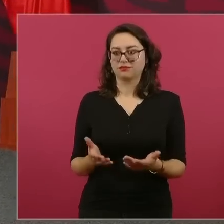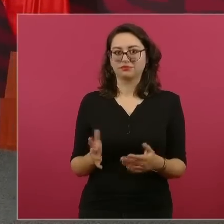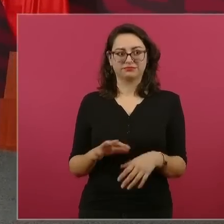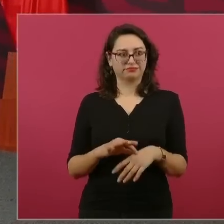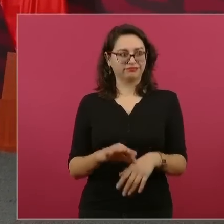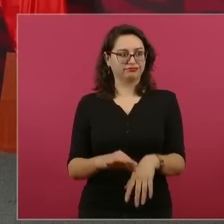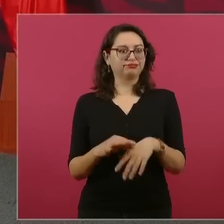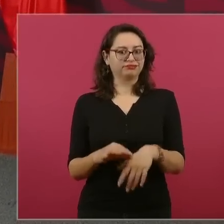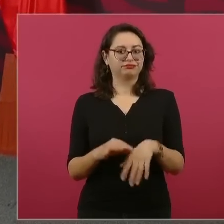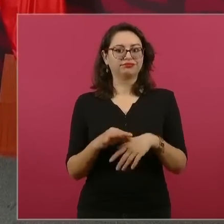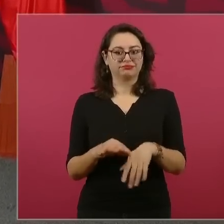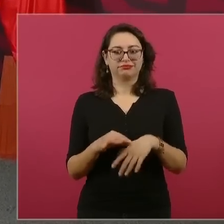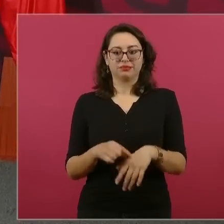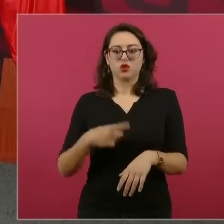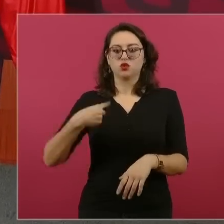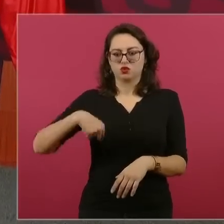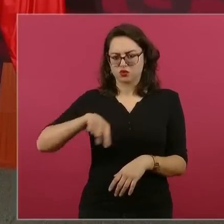lo pusimos en práctica.